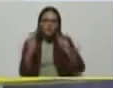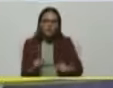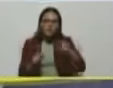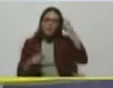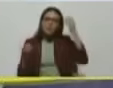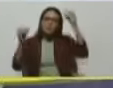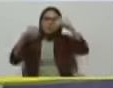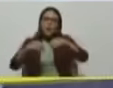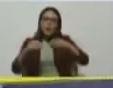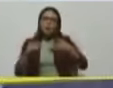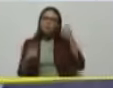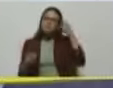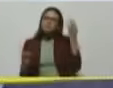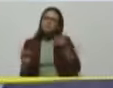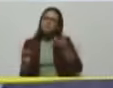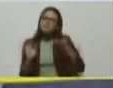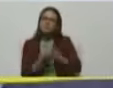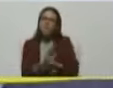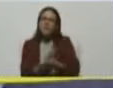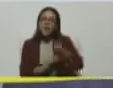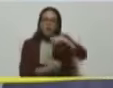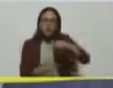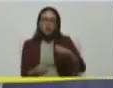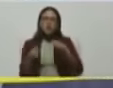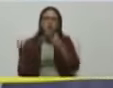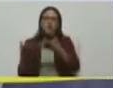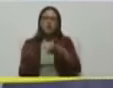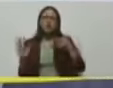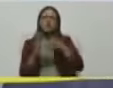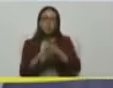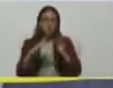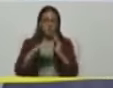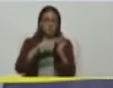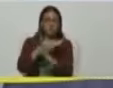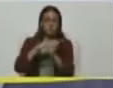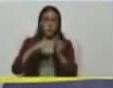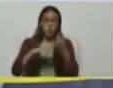para estos campos transfronterizos. Y